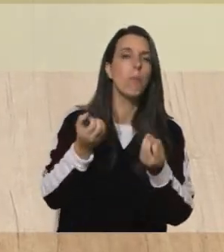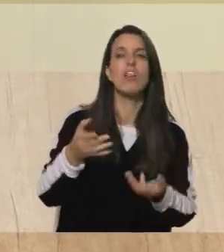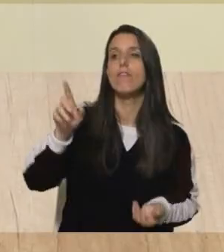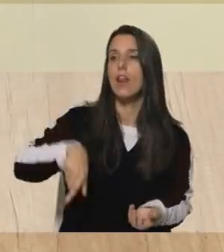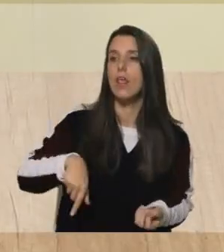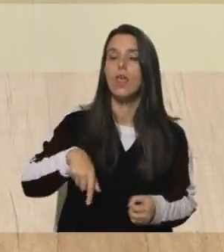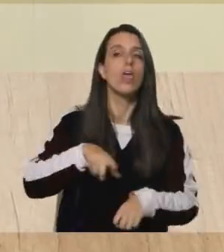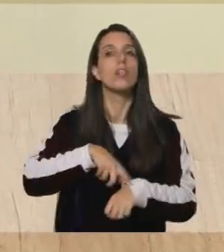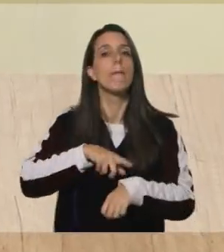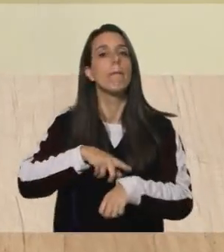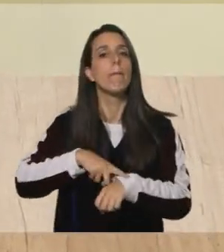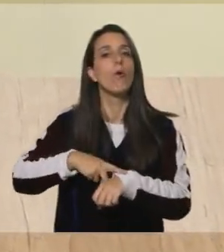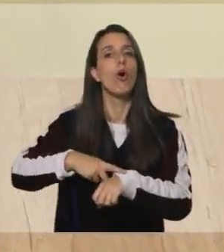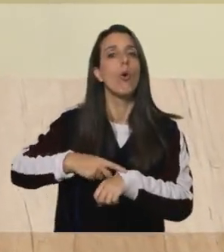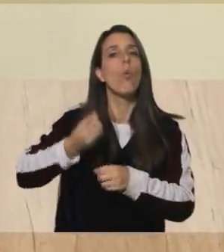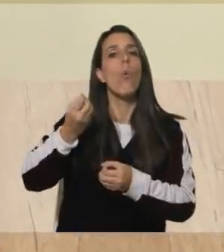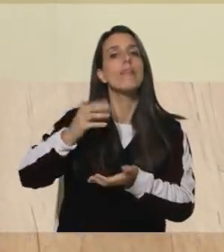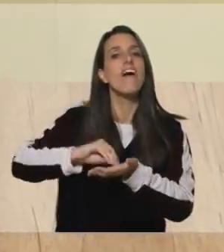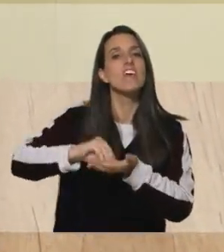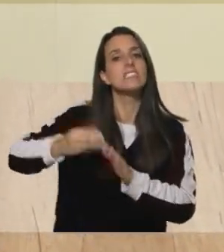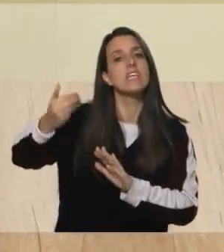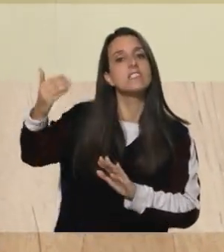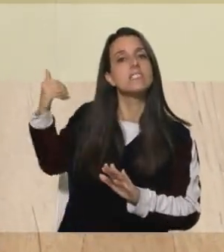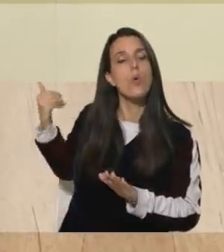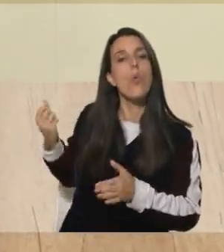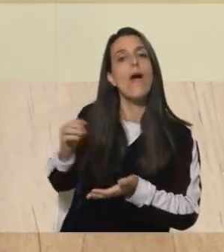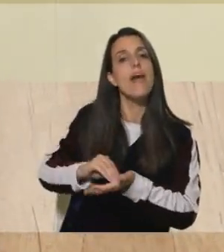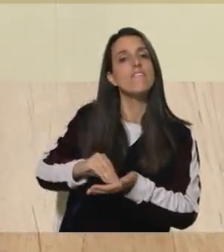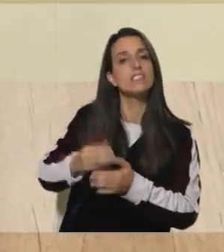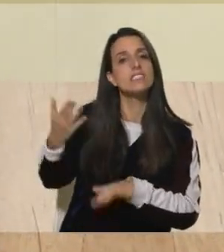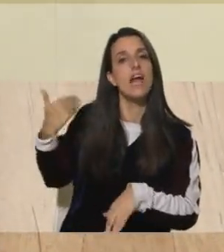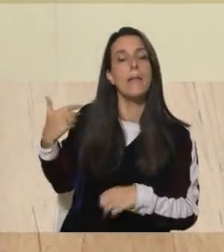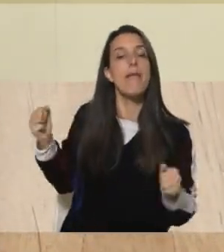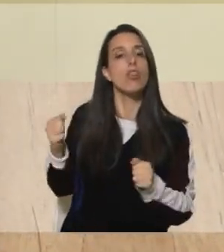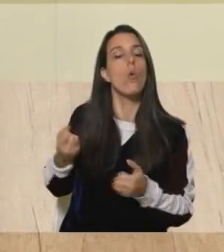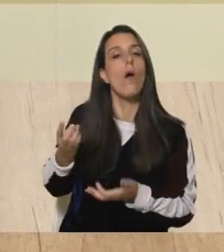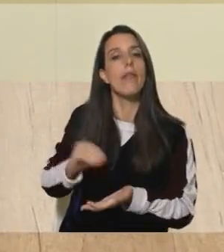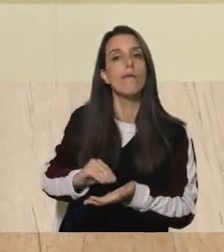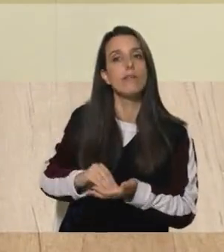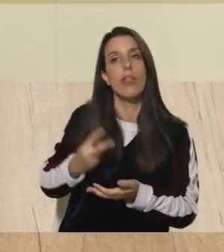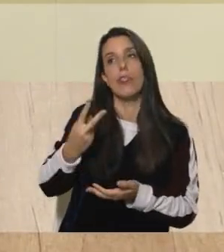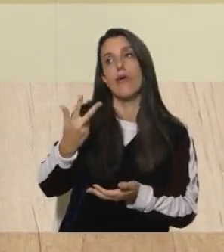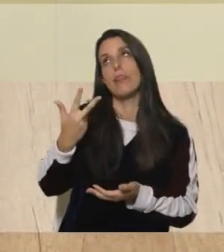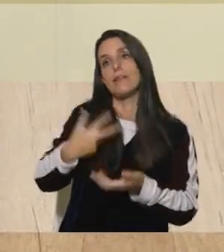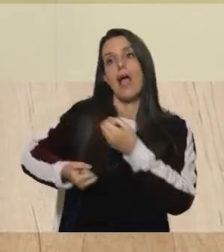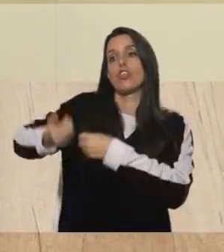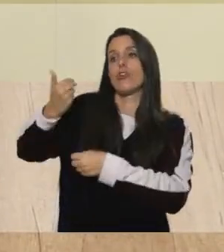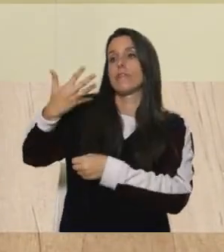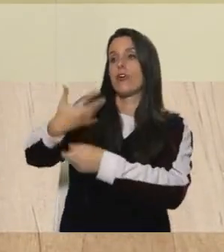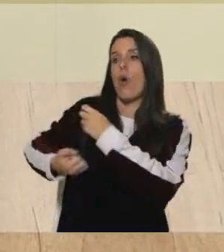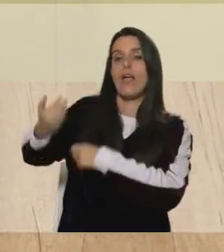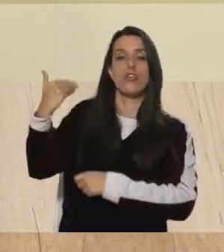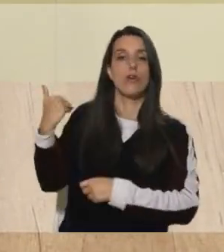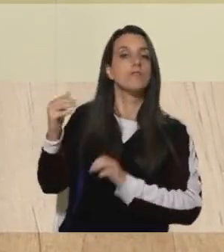o sea cuánto tiempo tuvo la persona el ataque de pánico antes de llegar a mí Generalmente son dos años tres años cinco